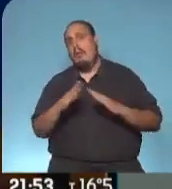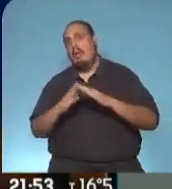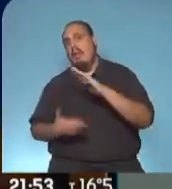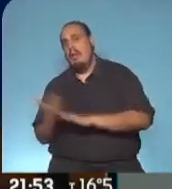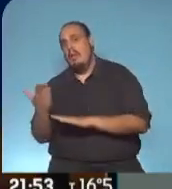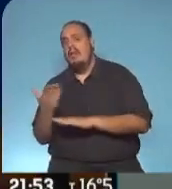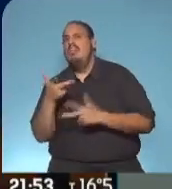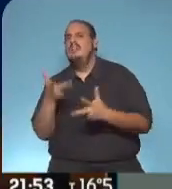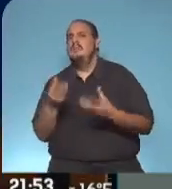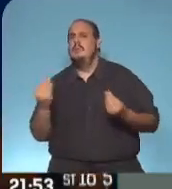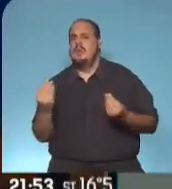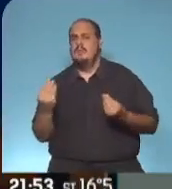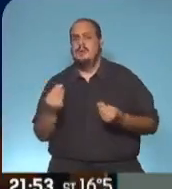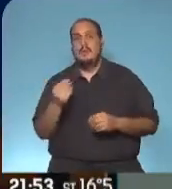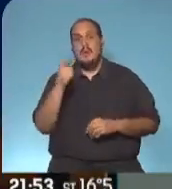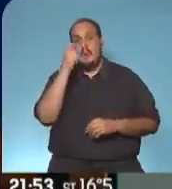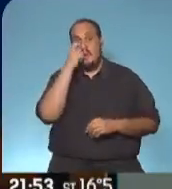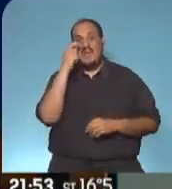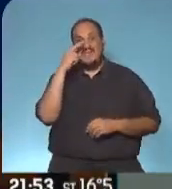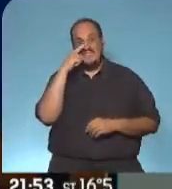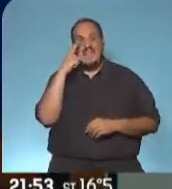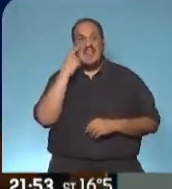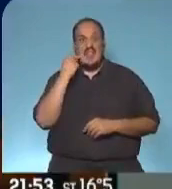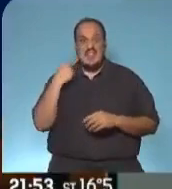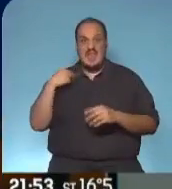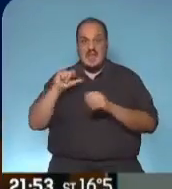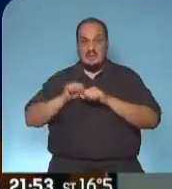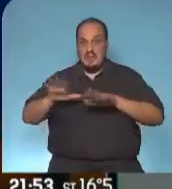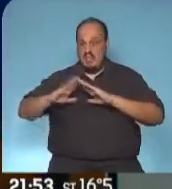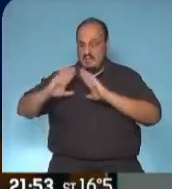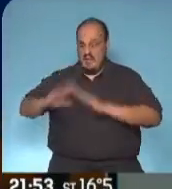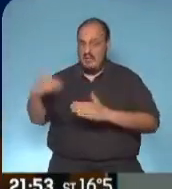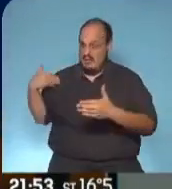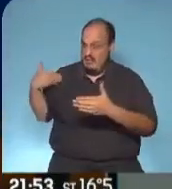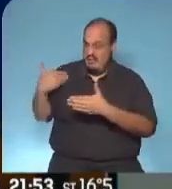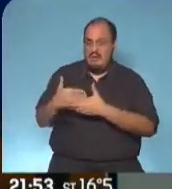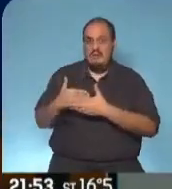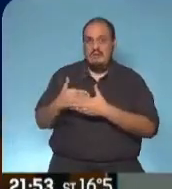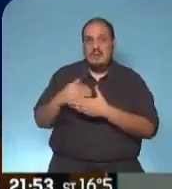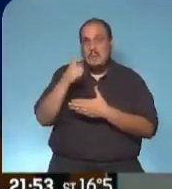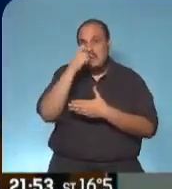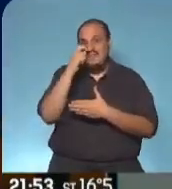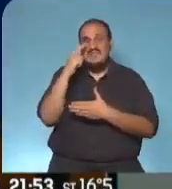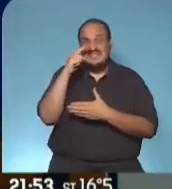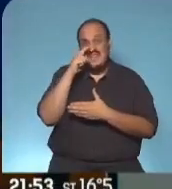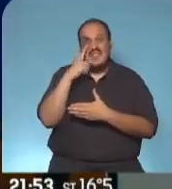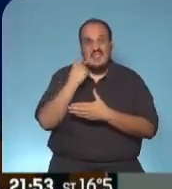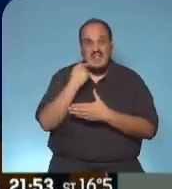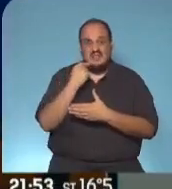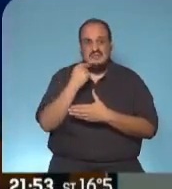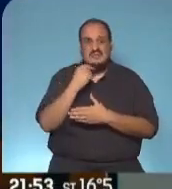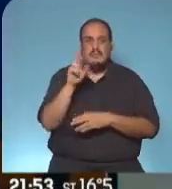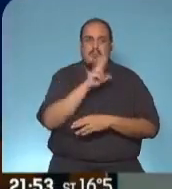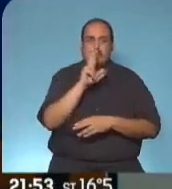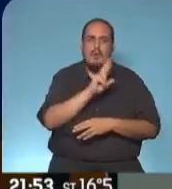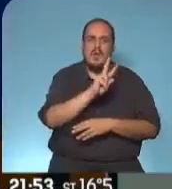qué decimos esto? Porque durante 27 días que duró la pandemia y este aislamiento social preventivo y obligatorio, 27 días hubo 21